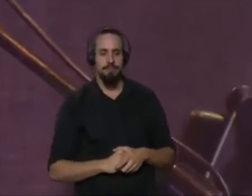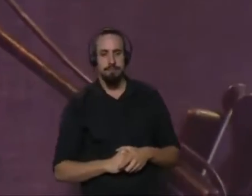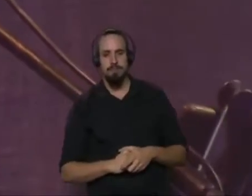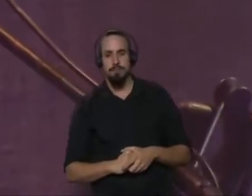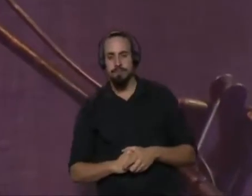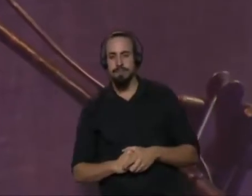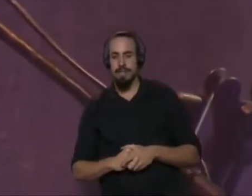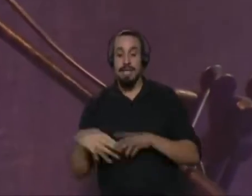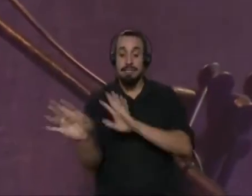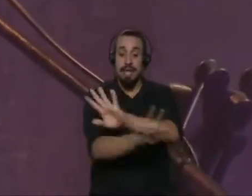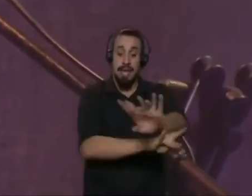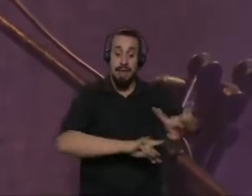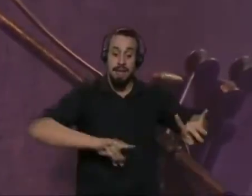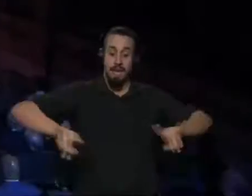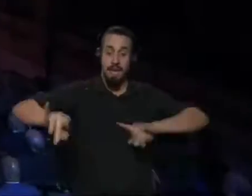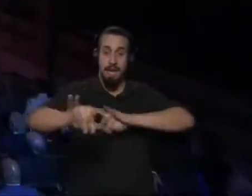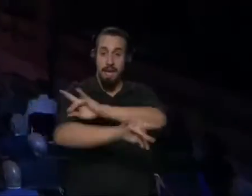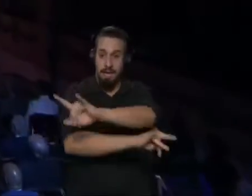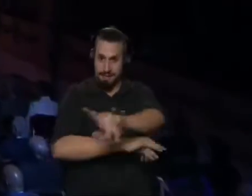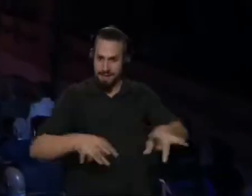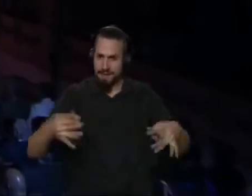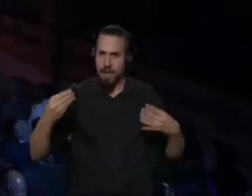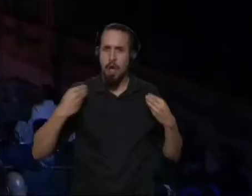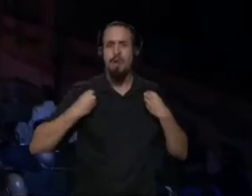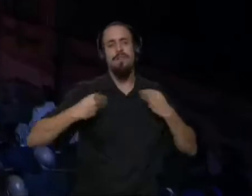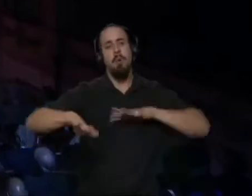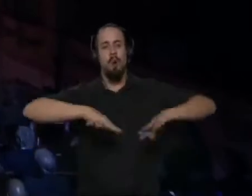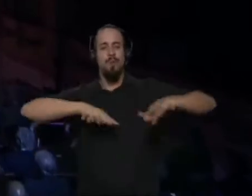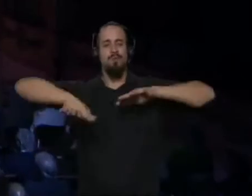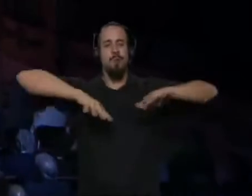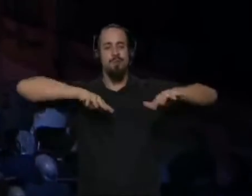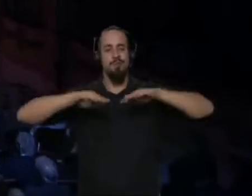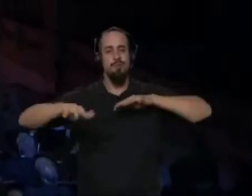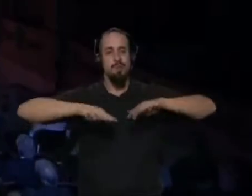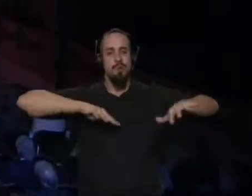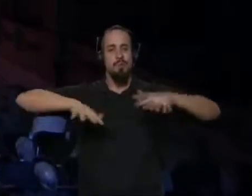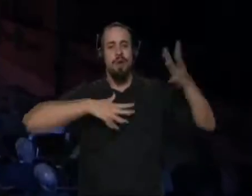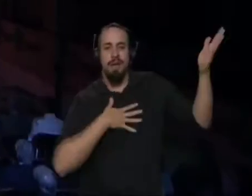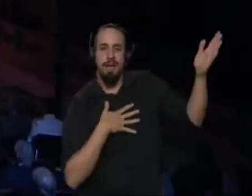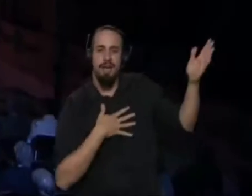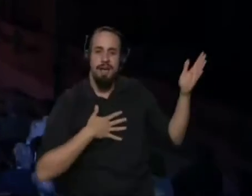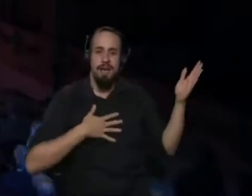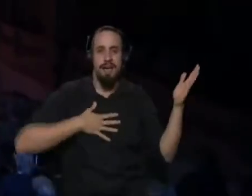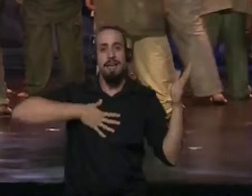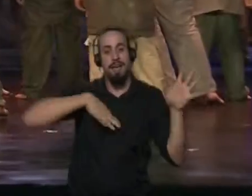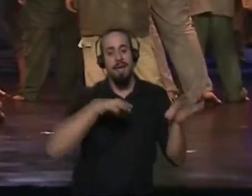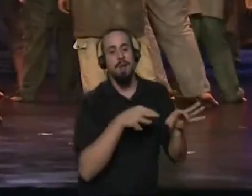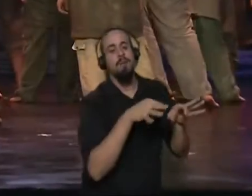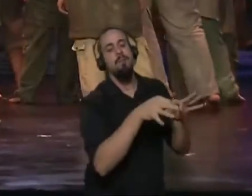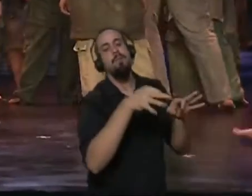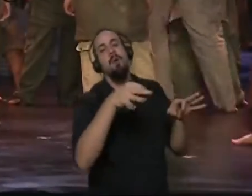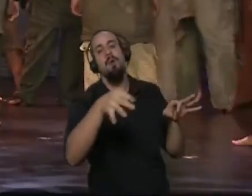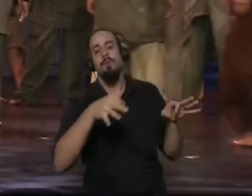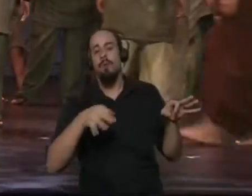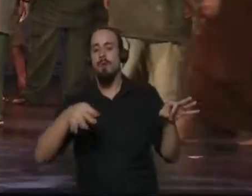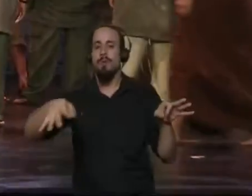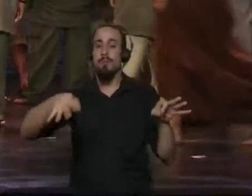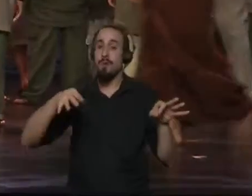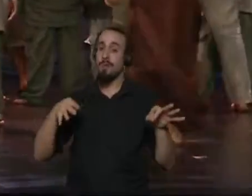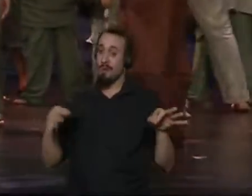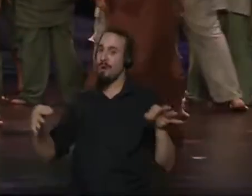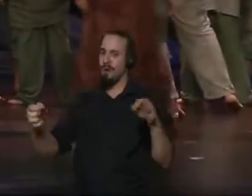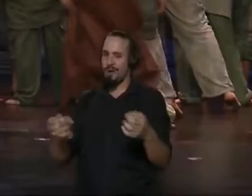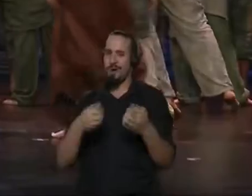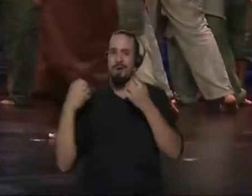la tierra en que viva, la pondrá a bailar en las ocho huellas que dejan